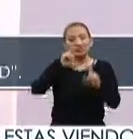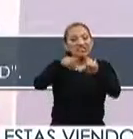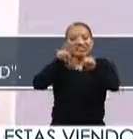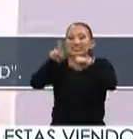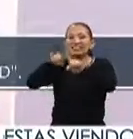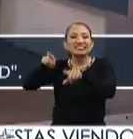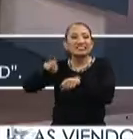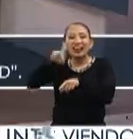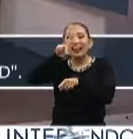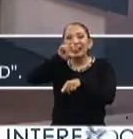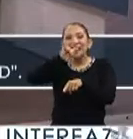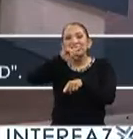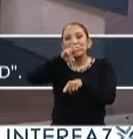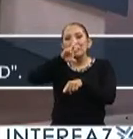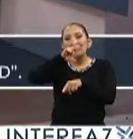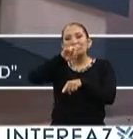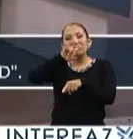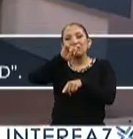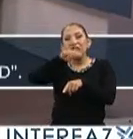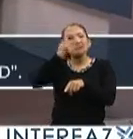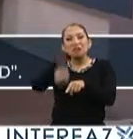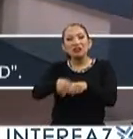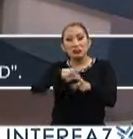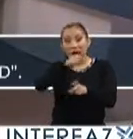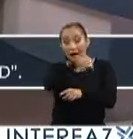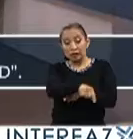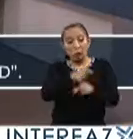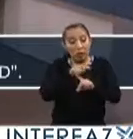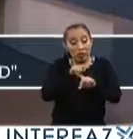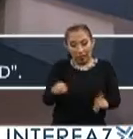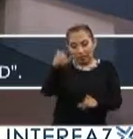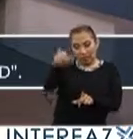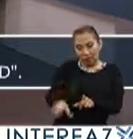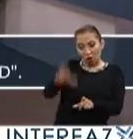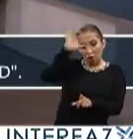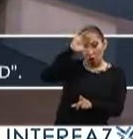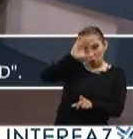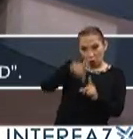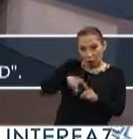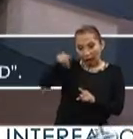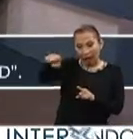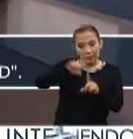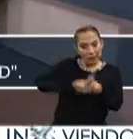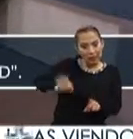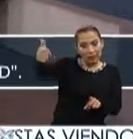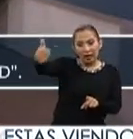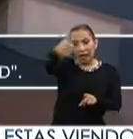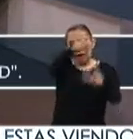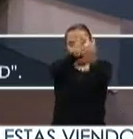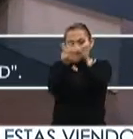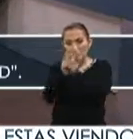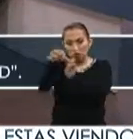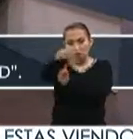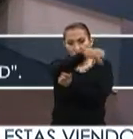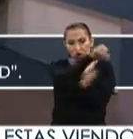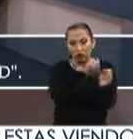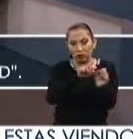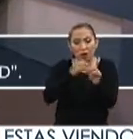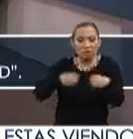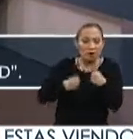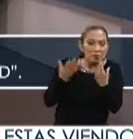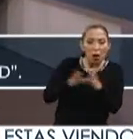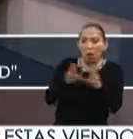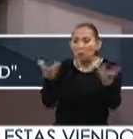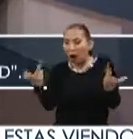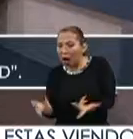entenderla de primera instancia como las diferencias culturales, las diferencias entre los distintos grupos sociales, cómo viven, cómo